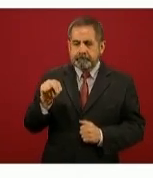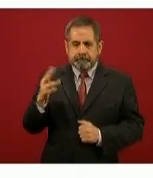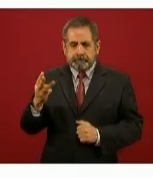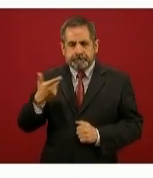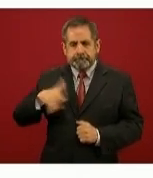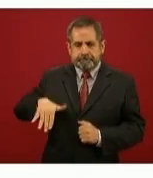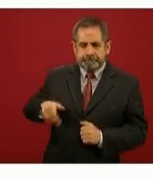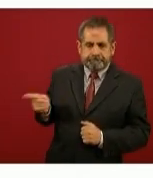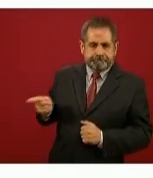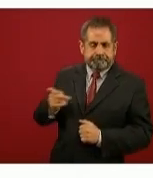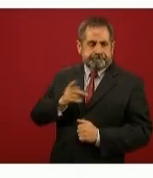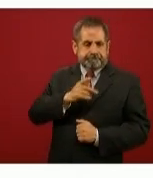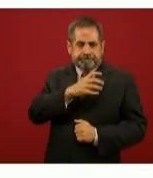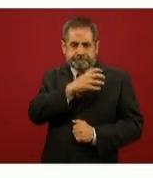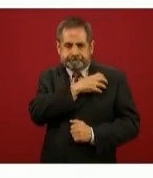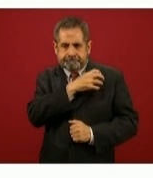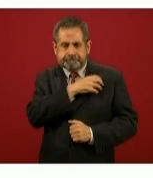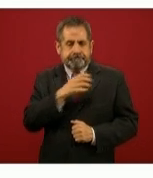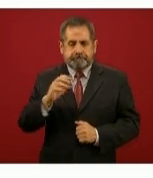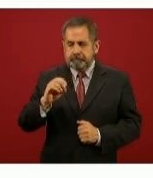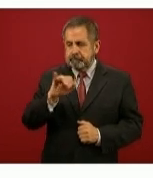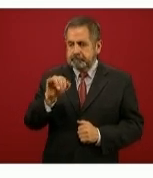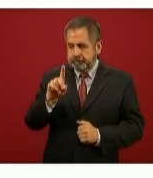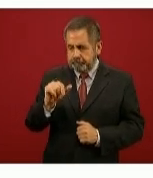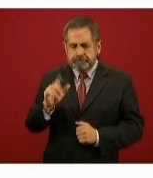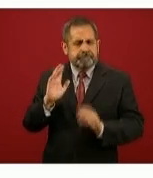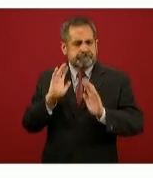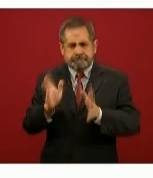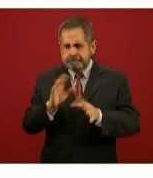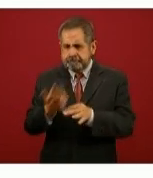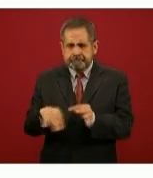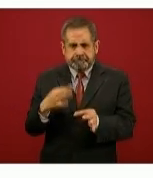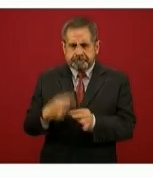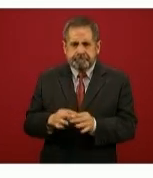el almirante Ojeda, ya estamos